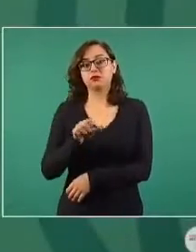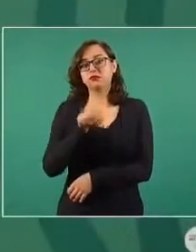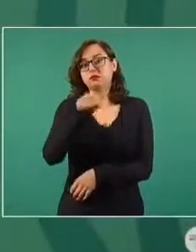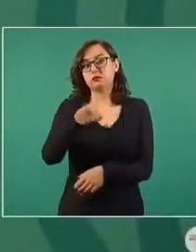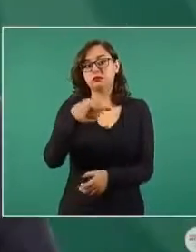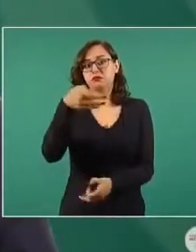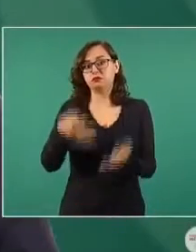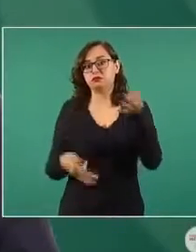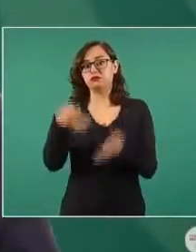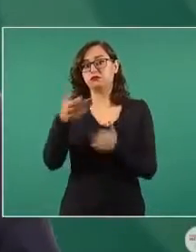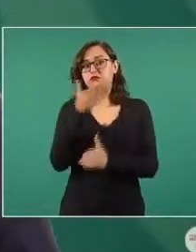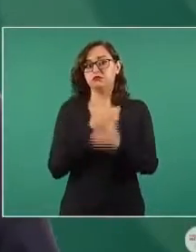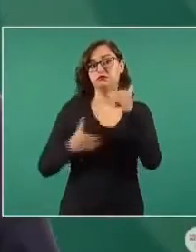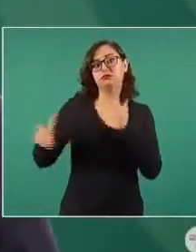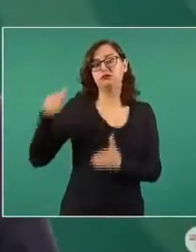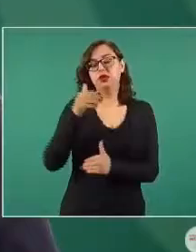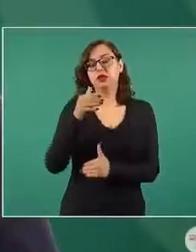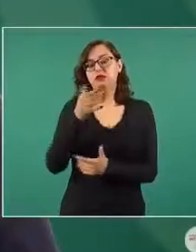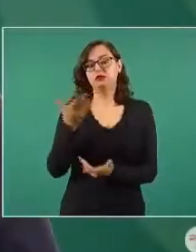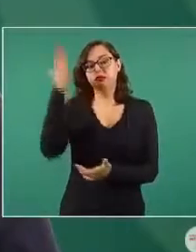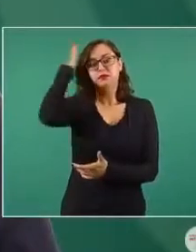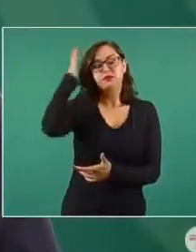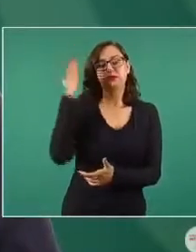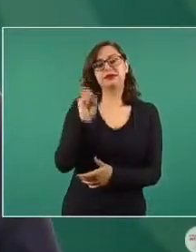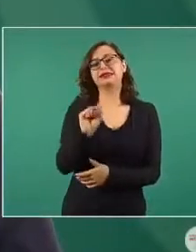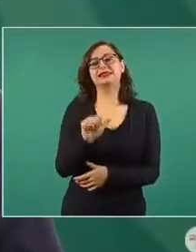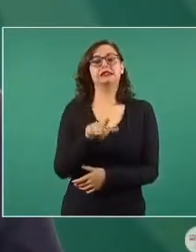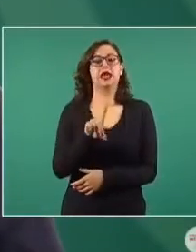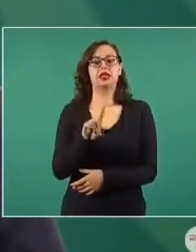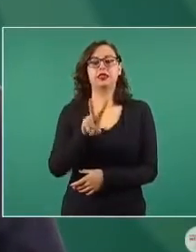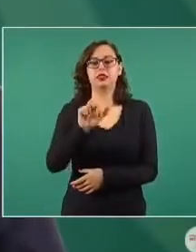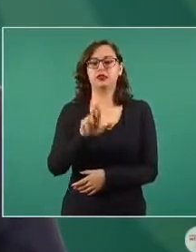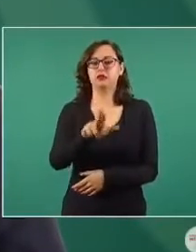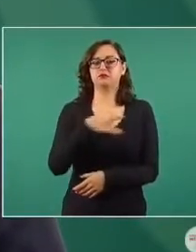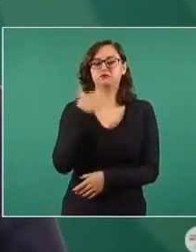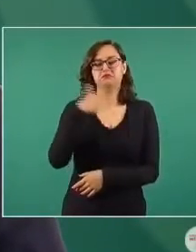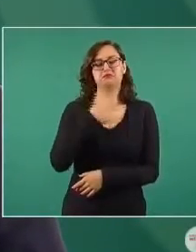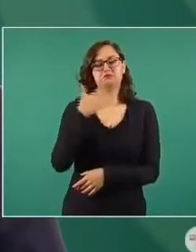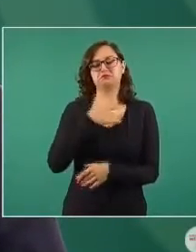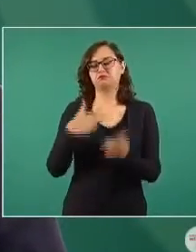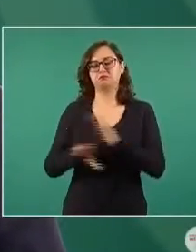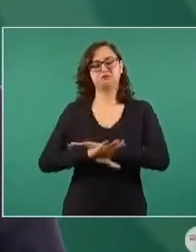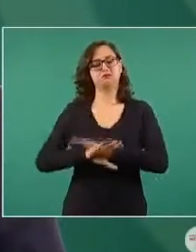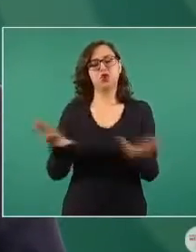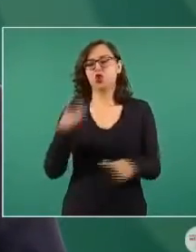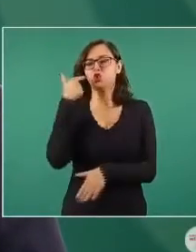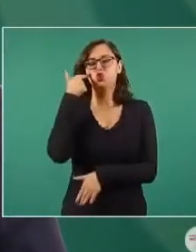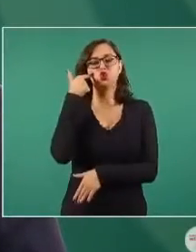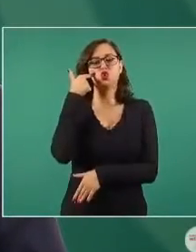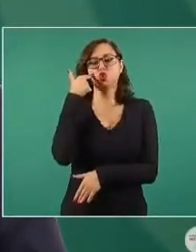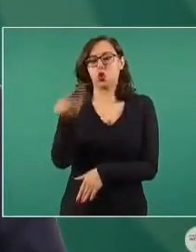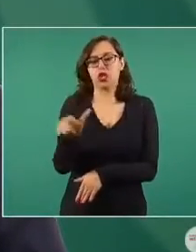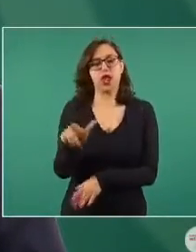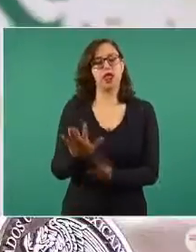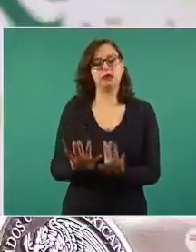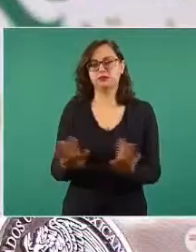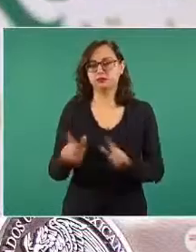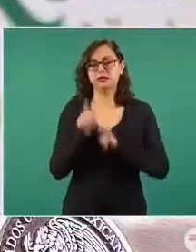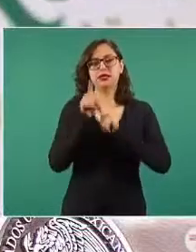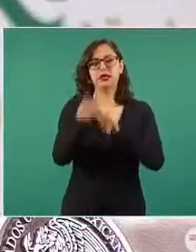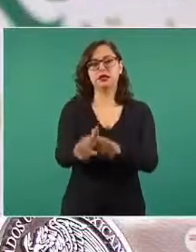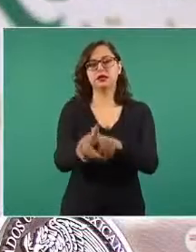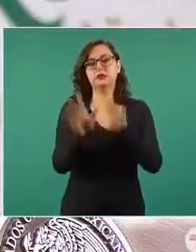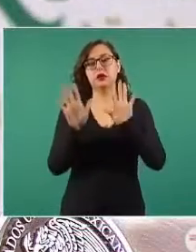propuesta y no se concluyó. Él presentó una reforma del Poder Judicial para el